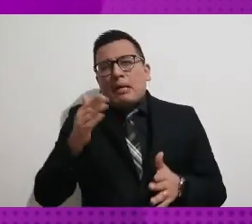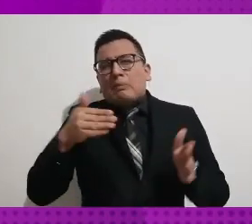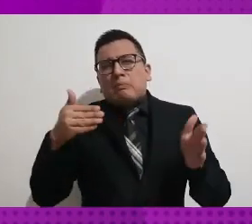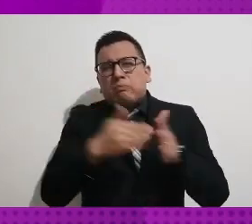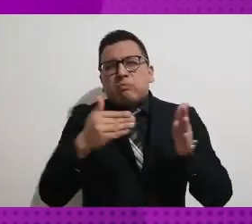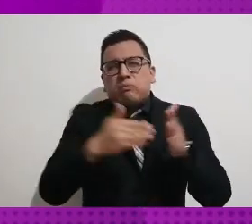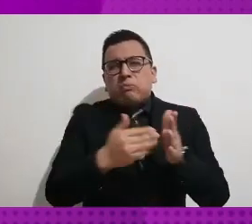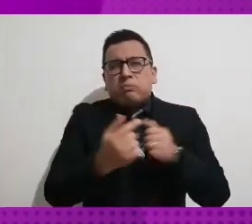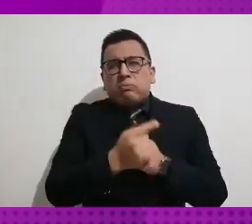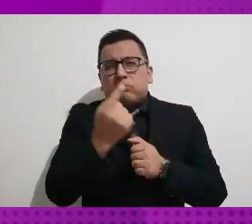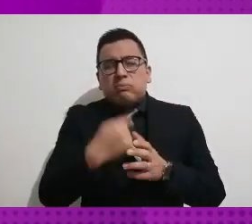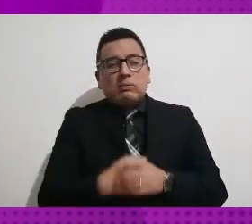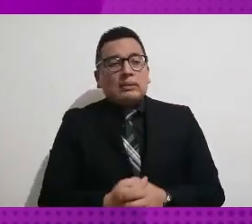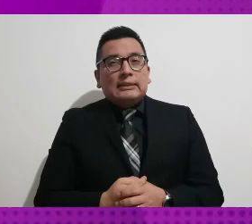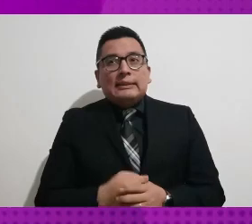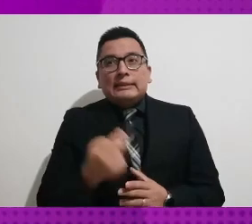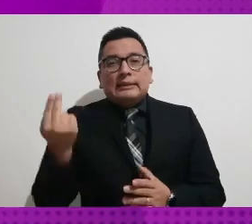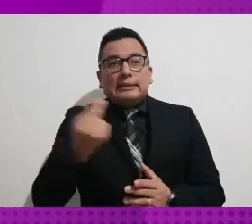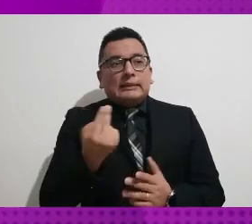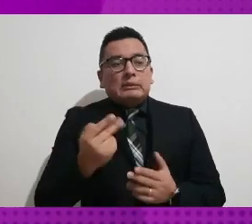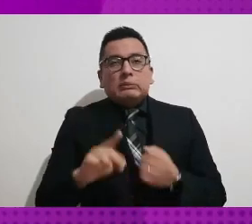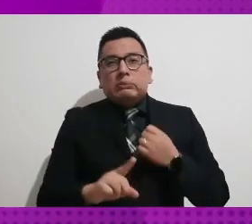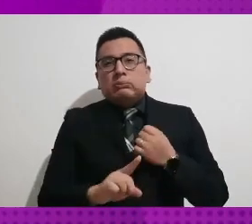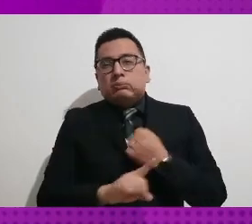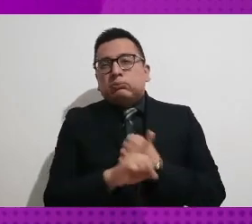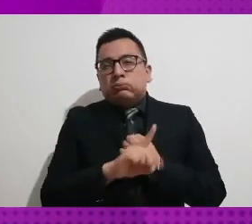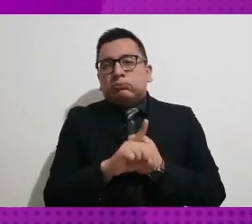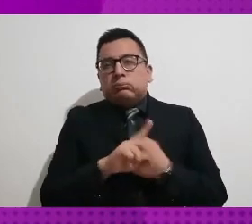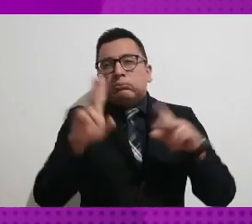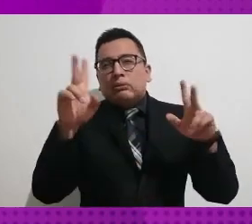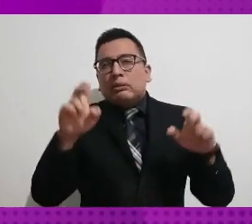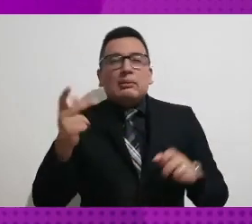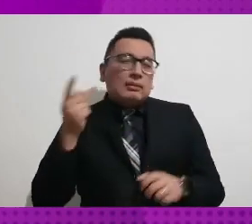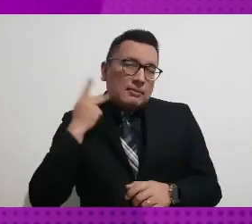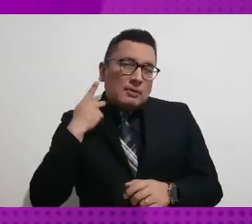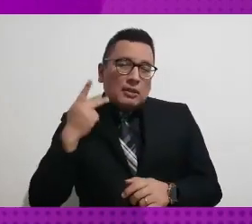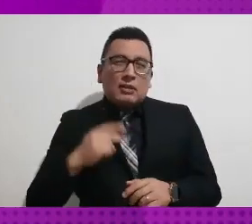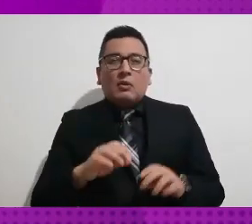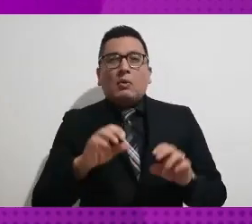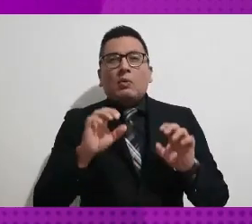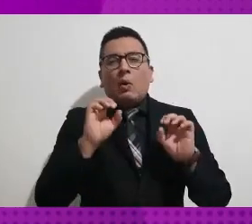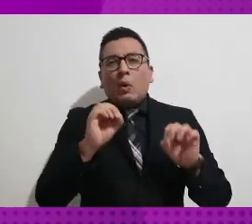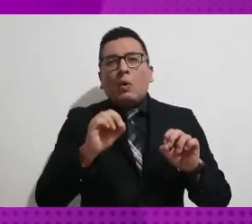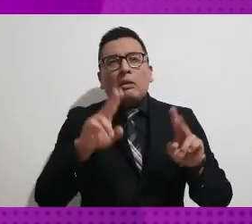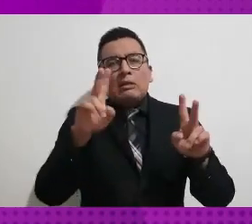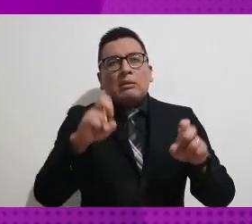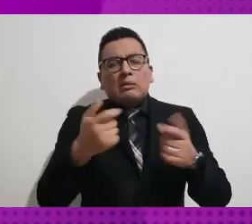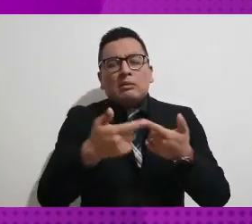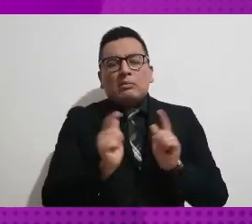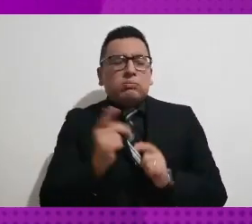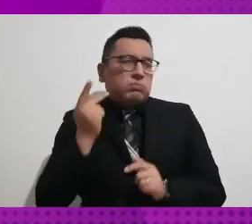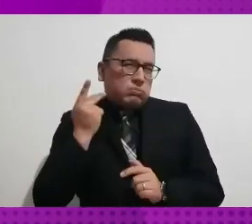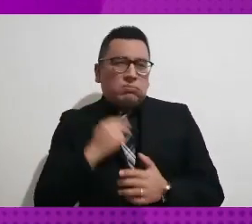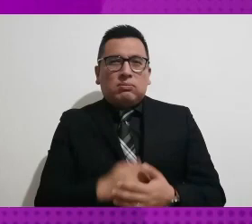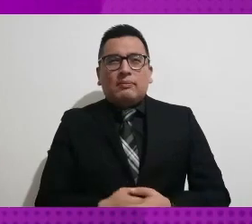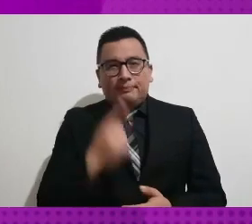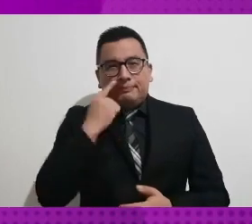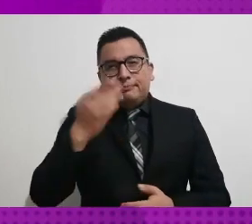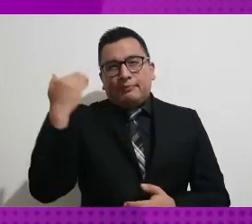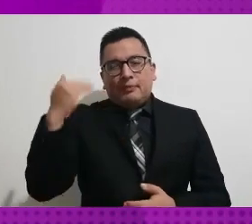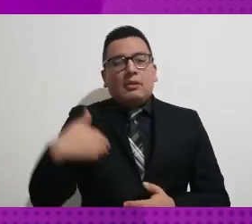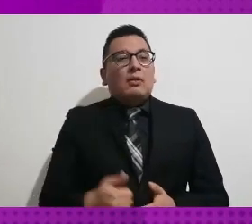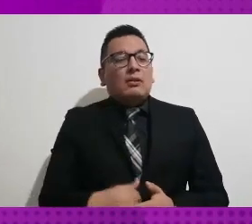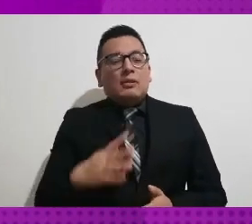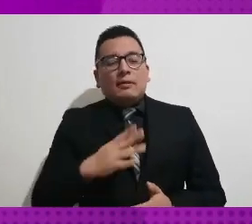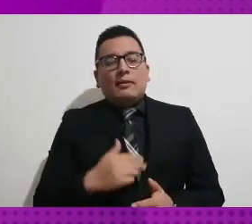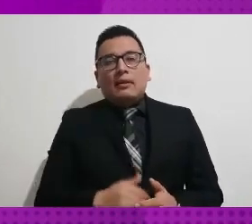cuestión político-electoral, ¿sí? O político-partidista, ¿verdad? Un tiempo a mí me decían cuando era presidenta del